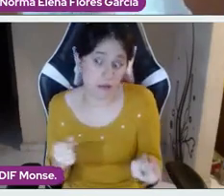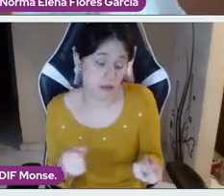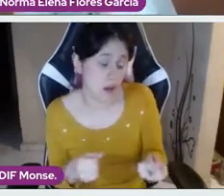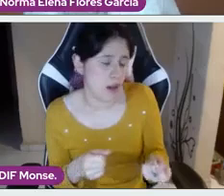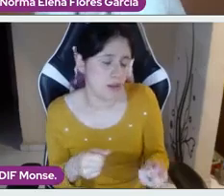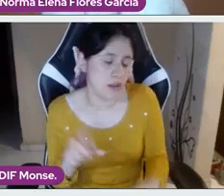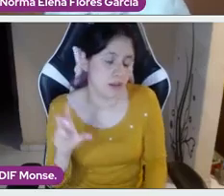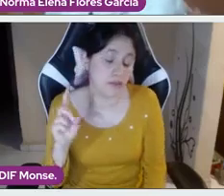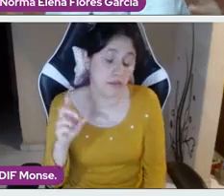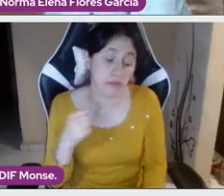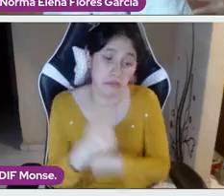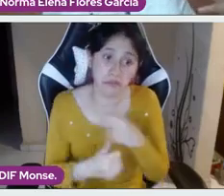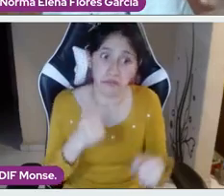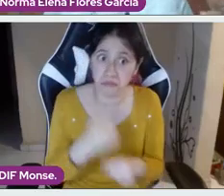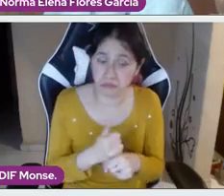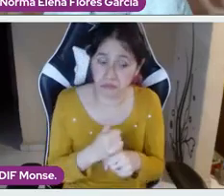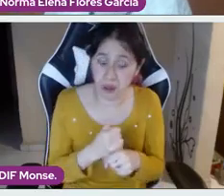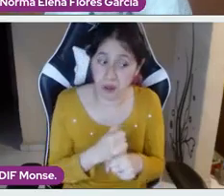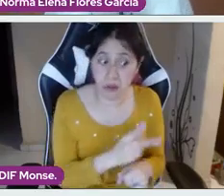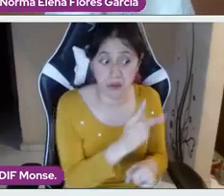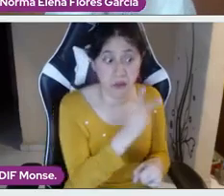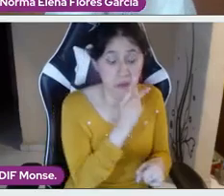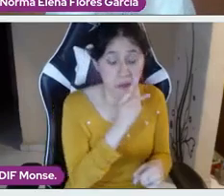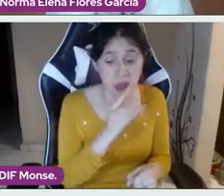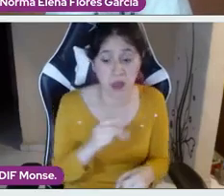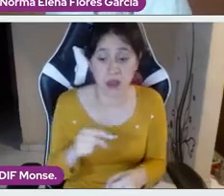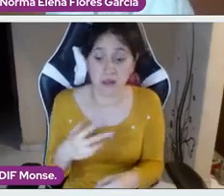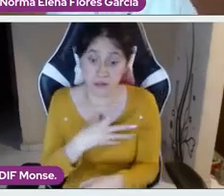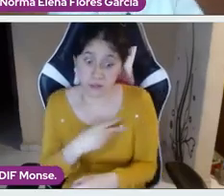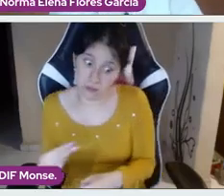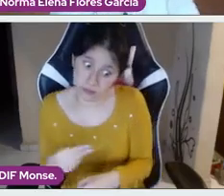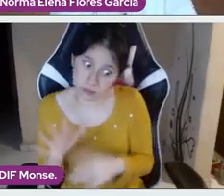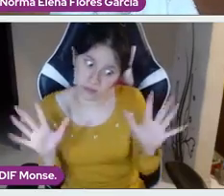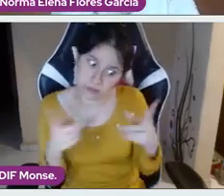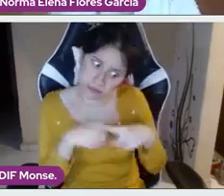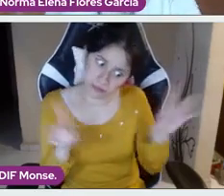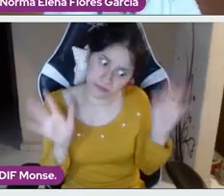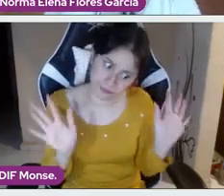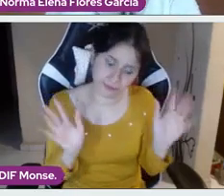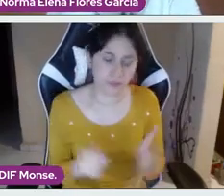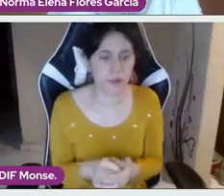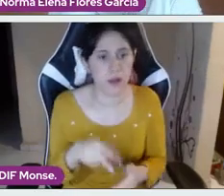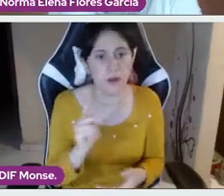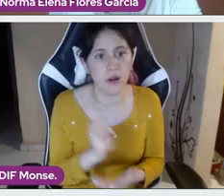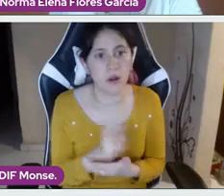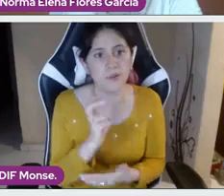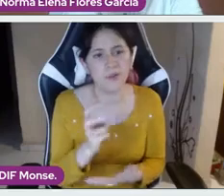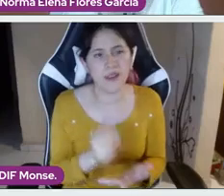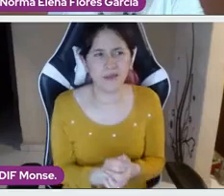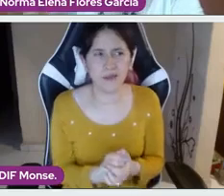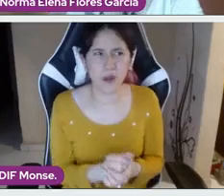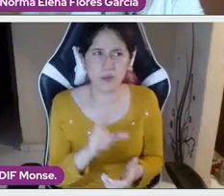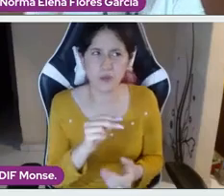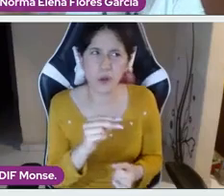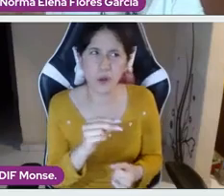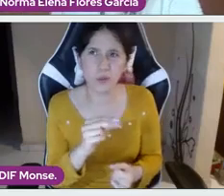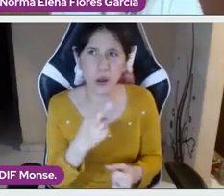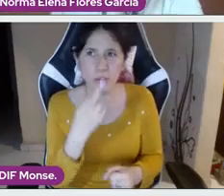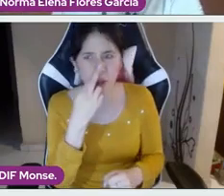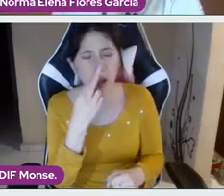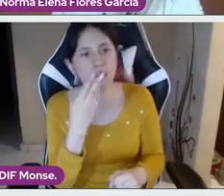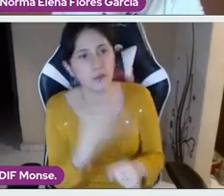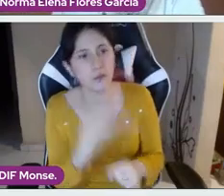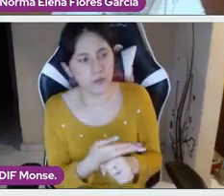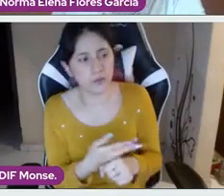otro. Entonces sí me parece terrible cuando se delegan estos roles o se hace un cambio de rol,